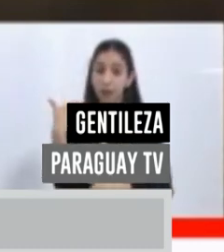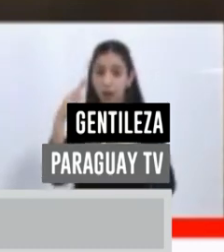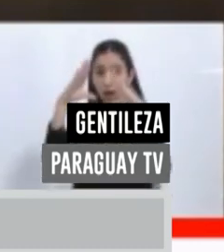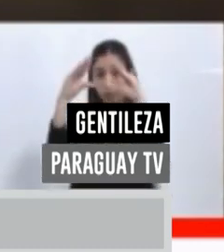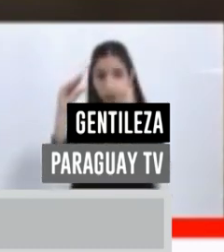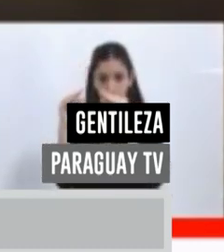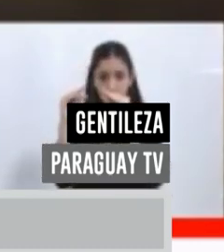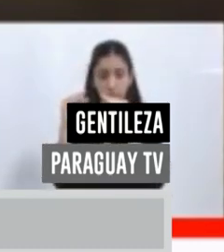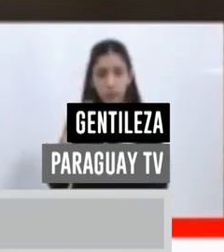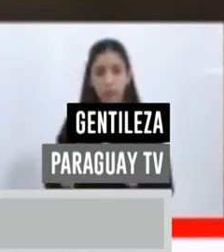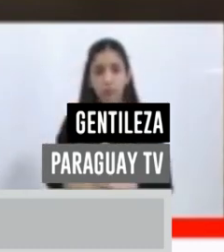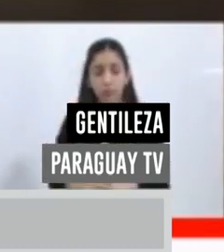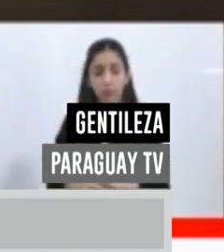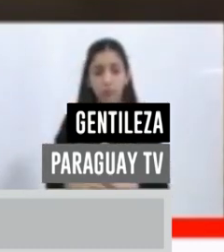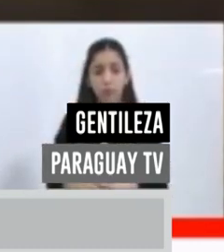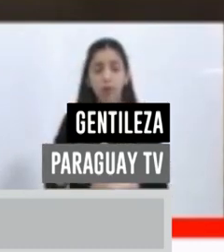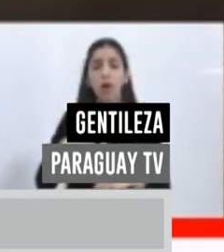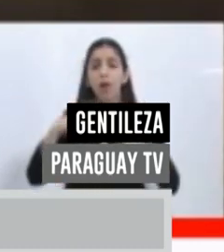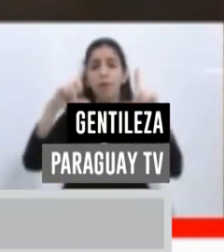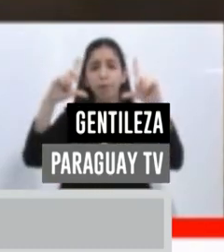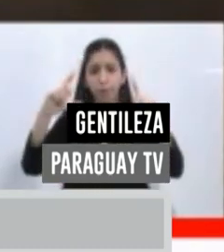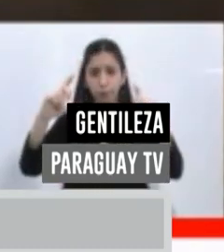le mostraba ayer a la noche